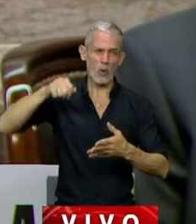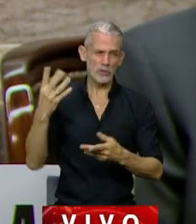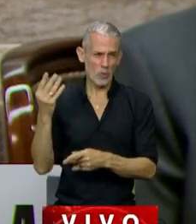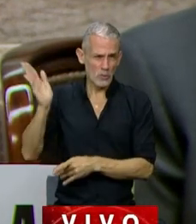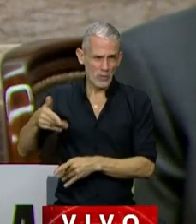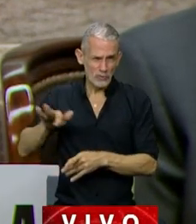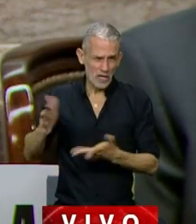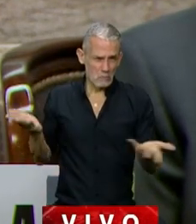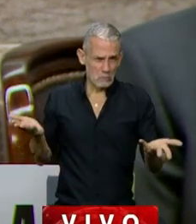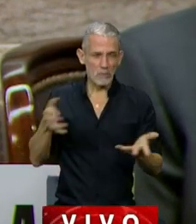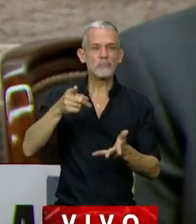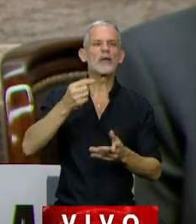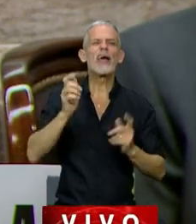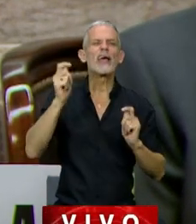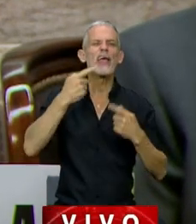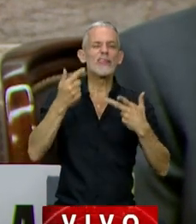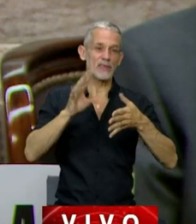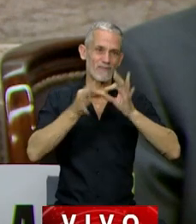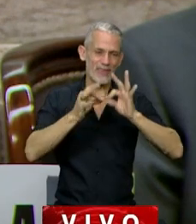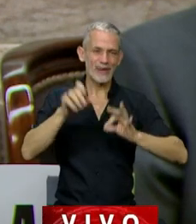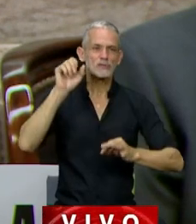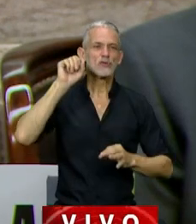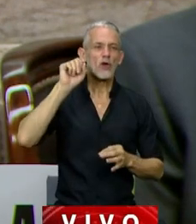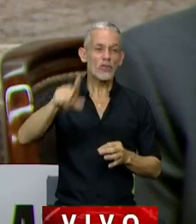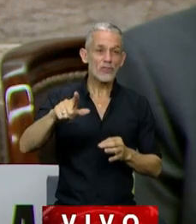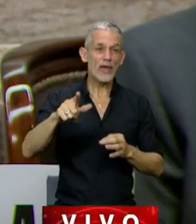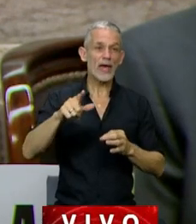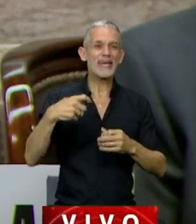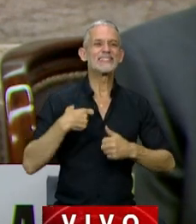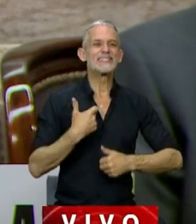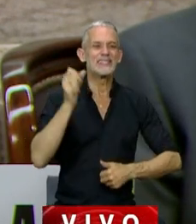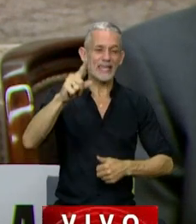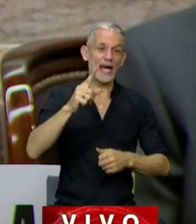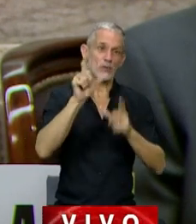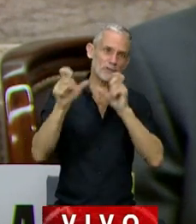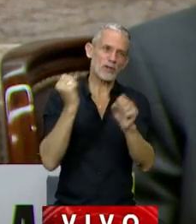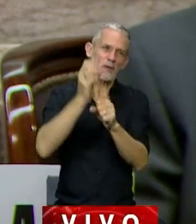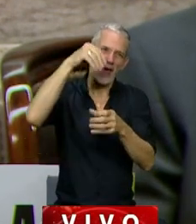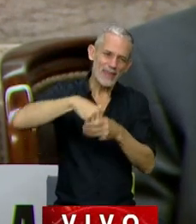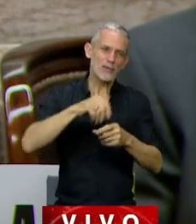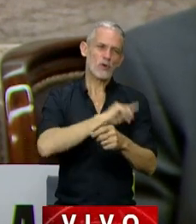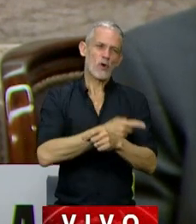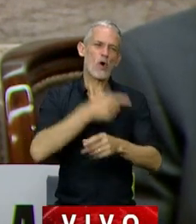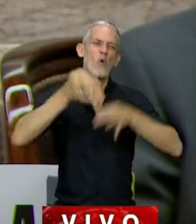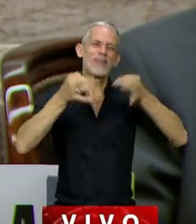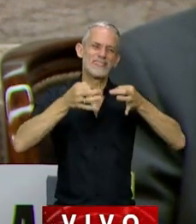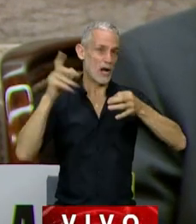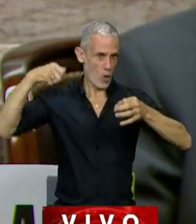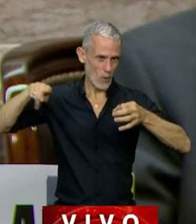esto? La Federación de Sindicatos de Trabajadores Judiciales de la República